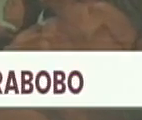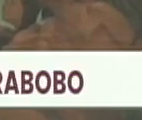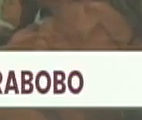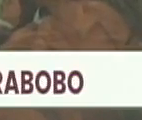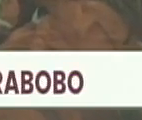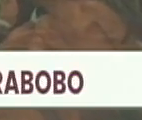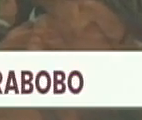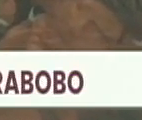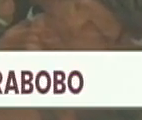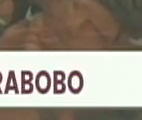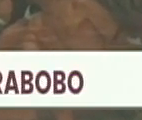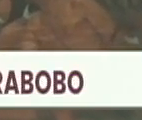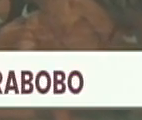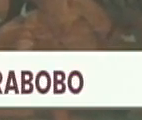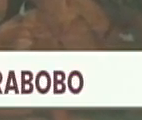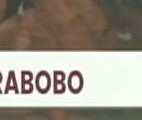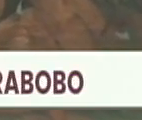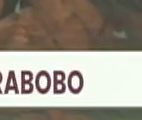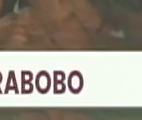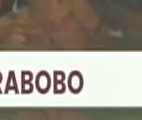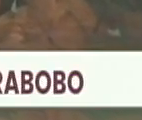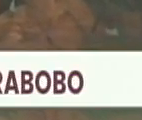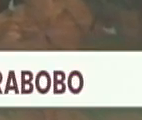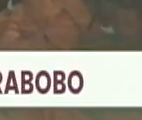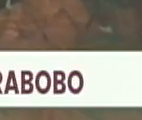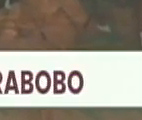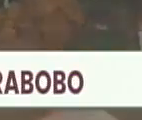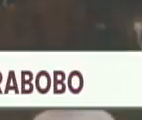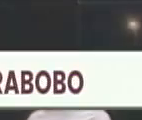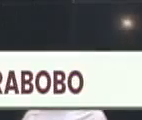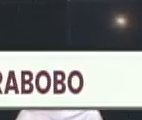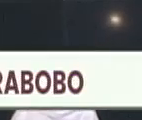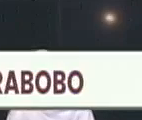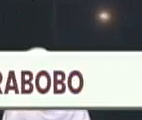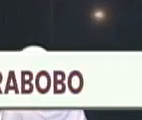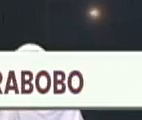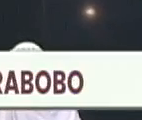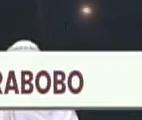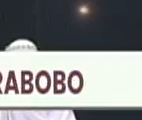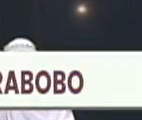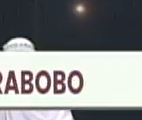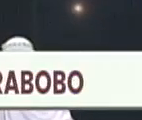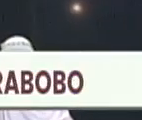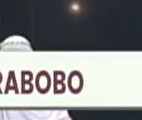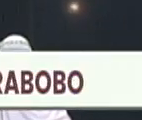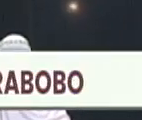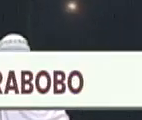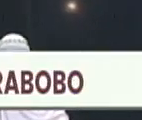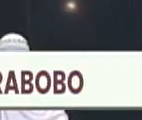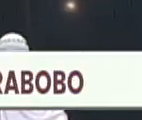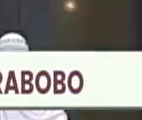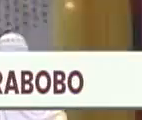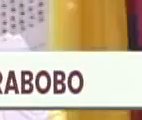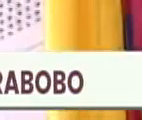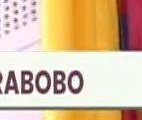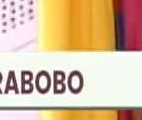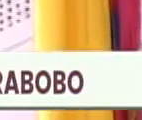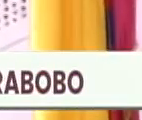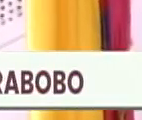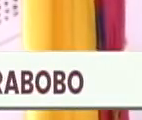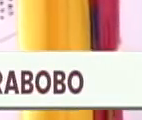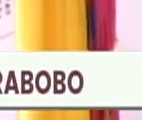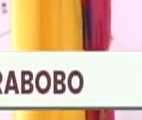Señoras y señores, ha concluido la ceremonia de ofrenda del floral ante el sarcófago que guarda los restos